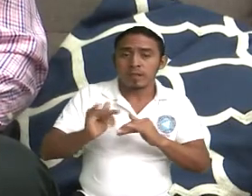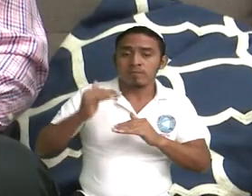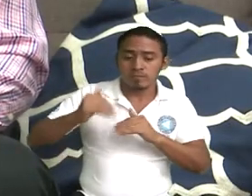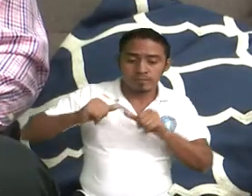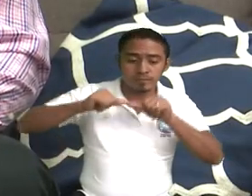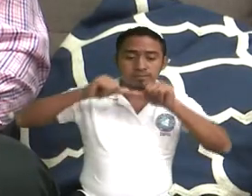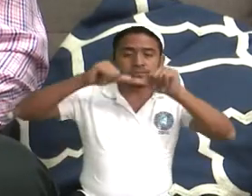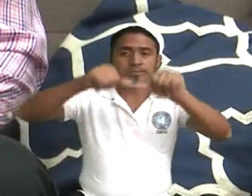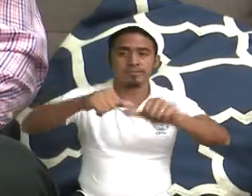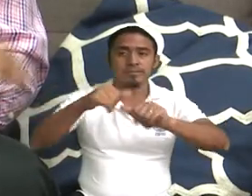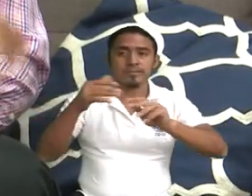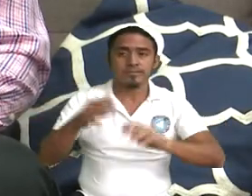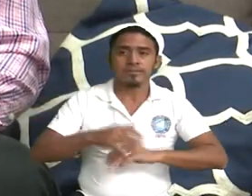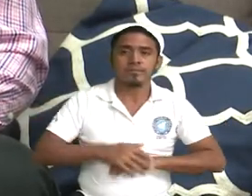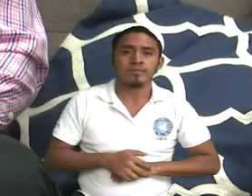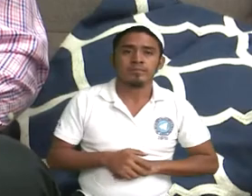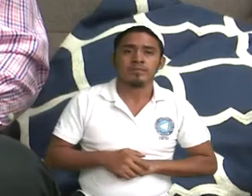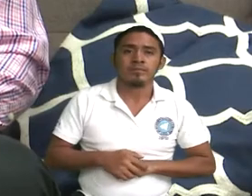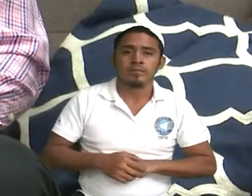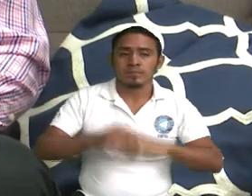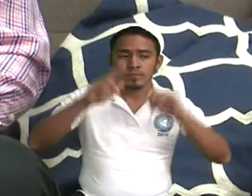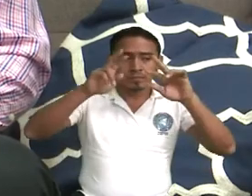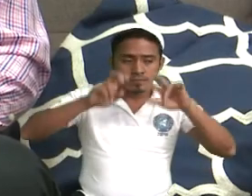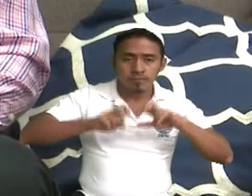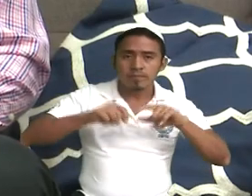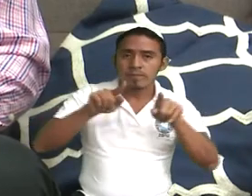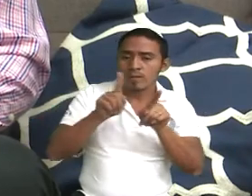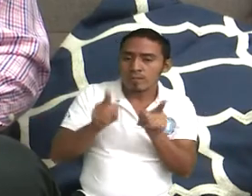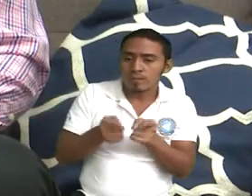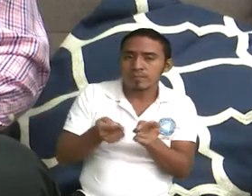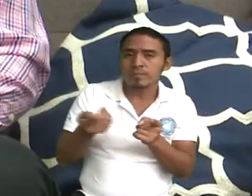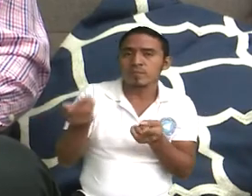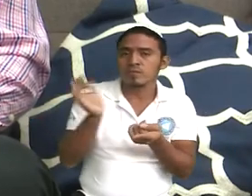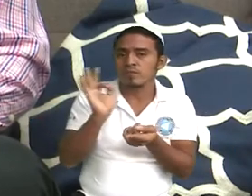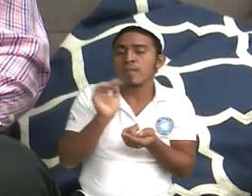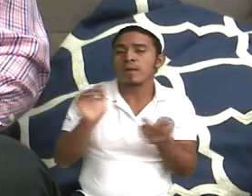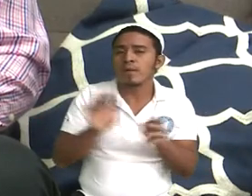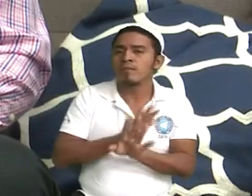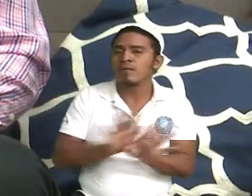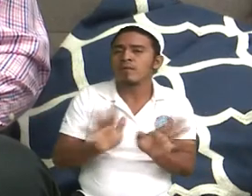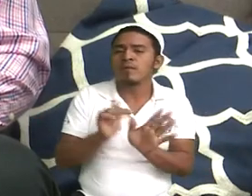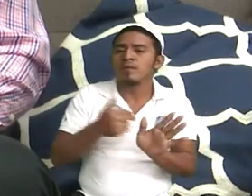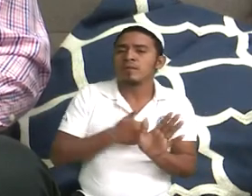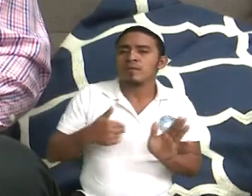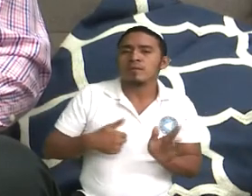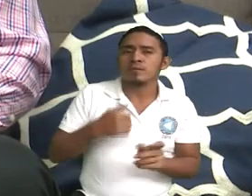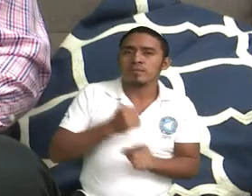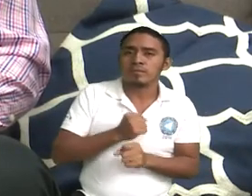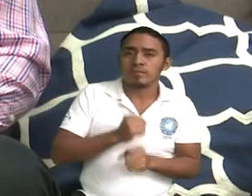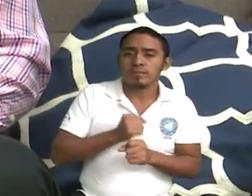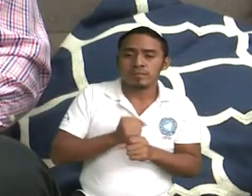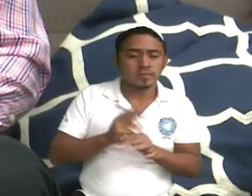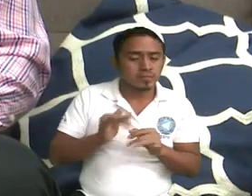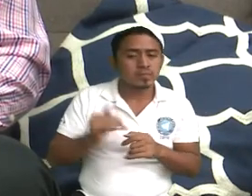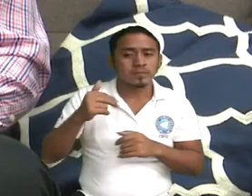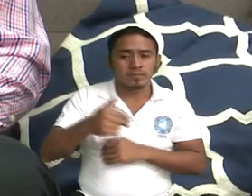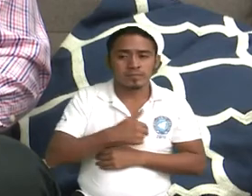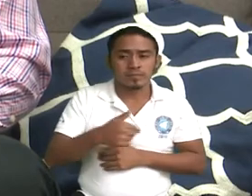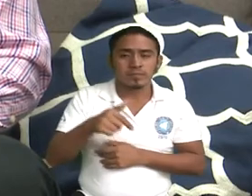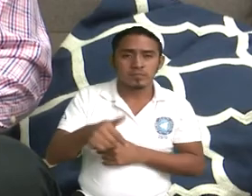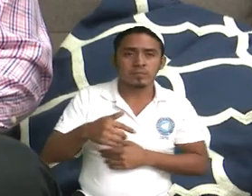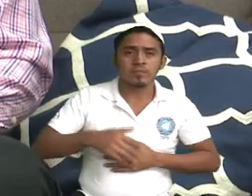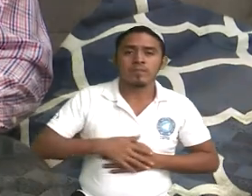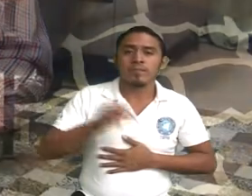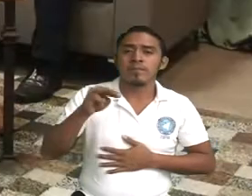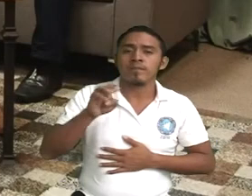continúa y un análisis un poquito brevemente a modo de conclusión ya de lo que se ha realizado en este momento de parte del